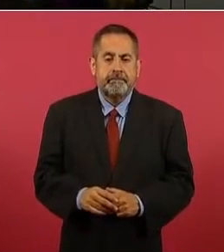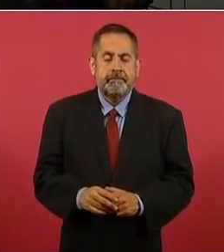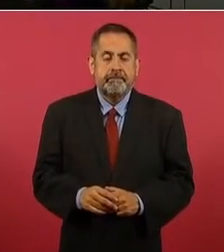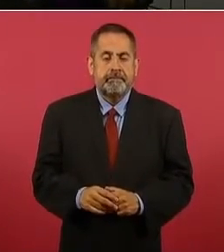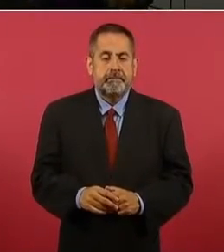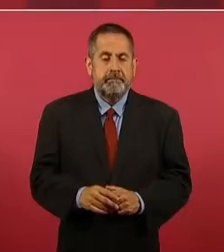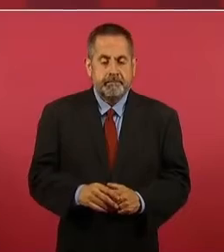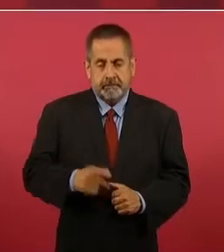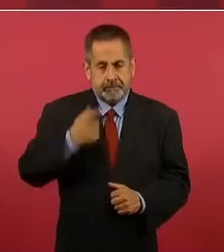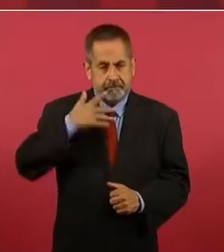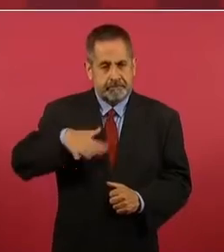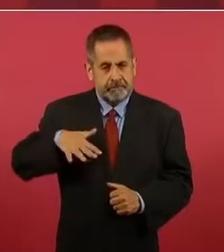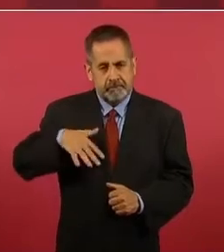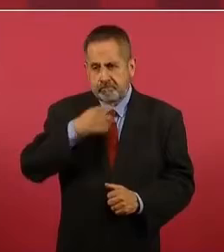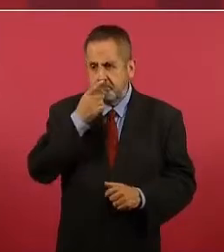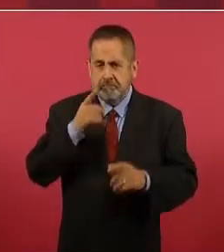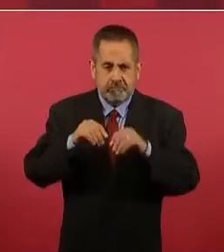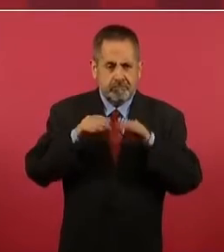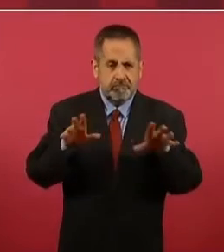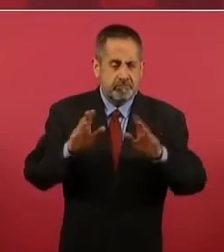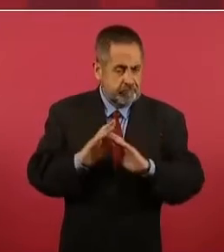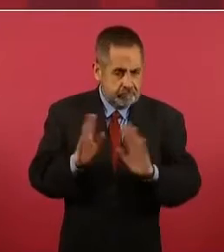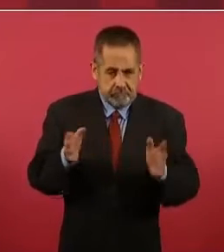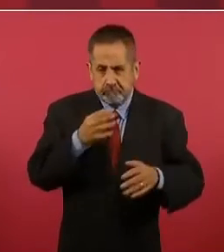ya dimos a conocer,